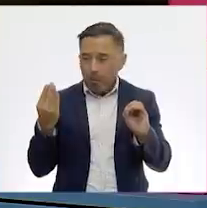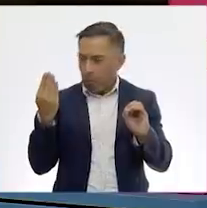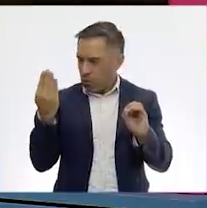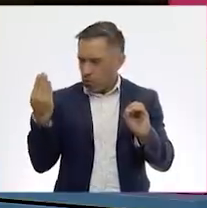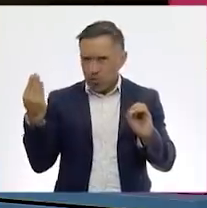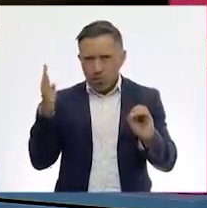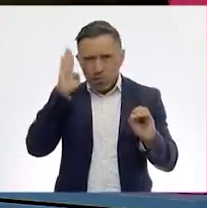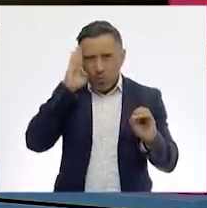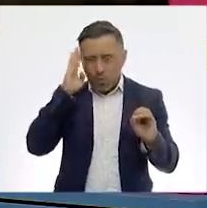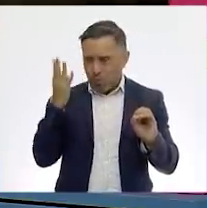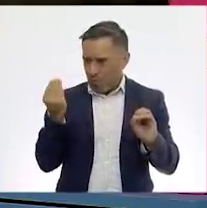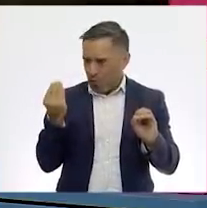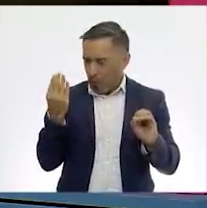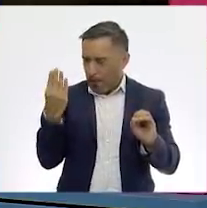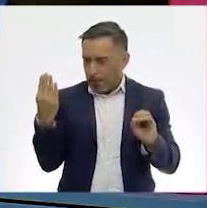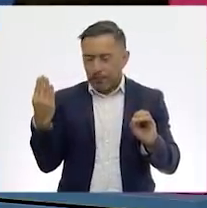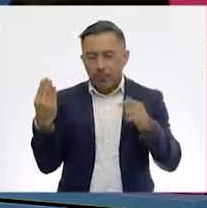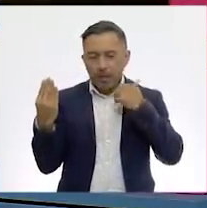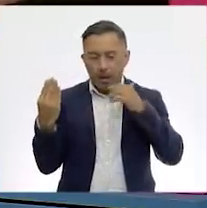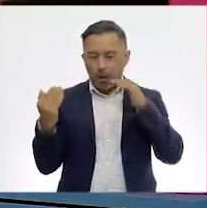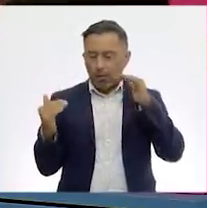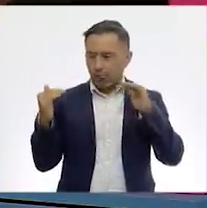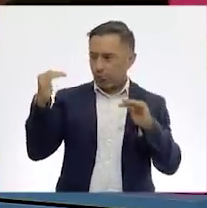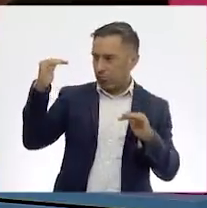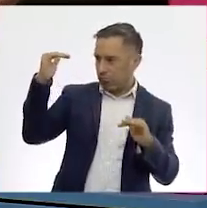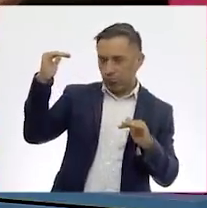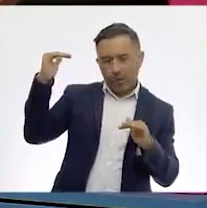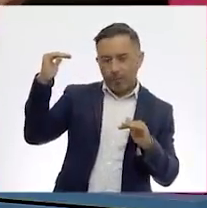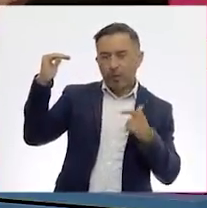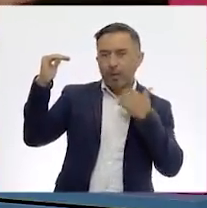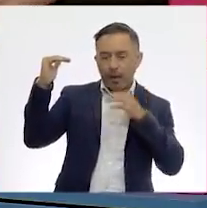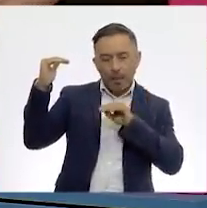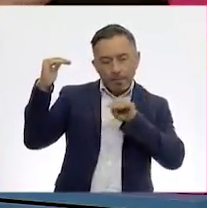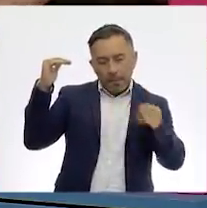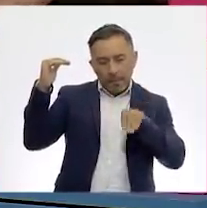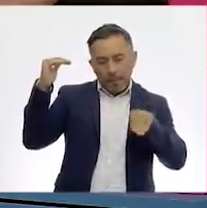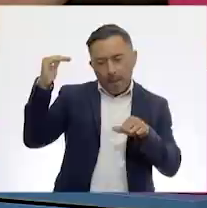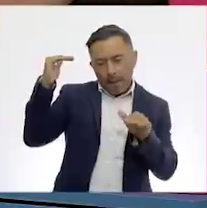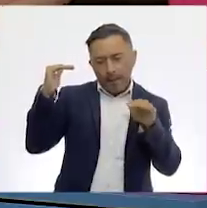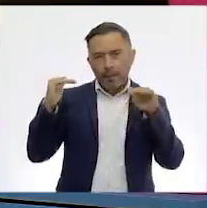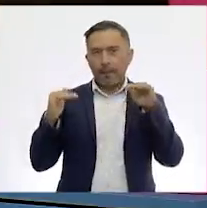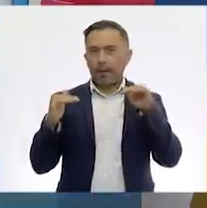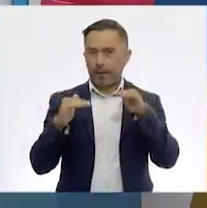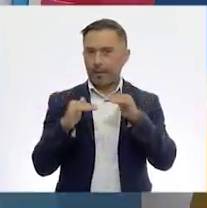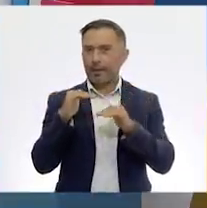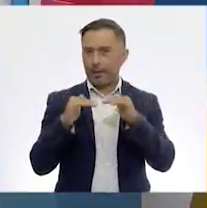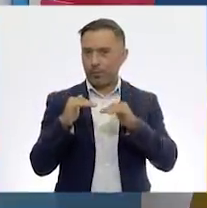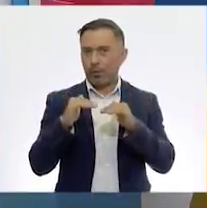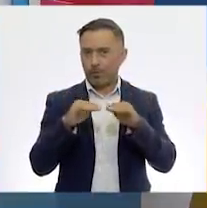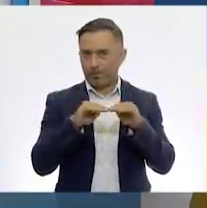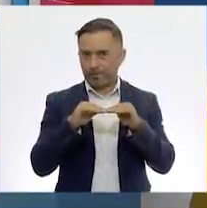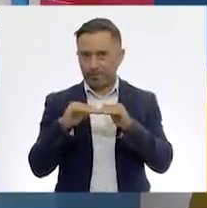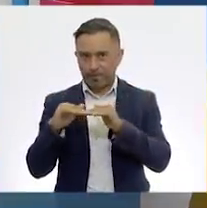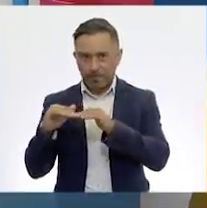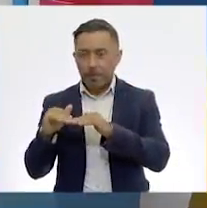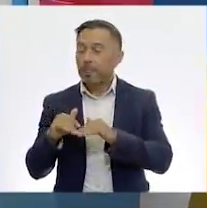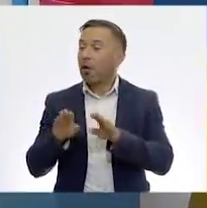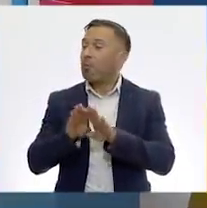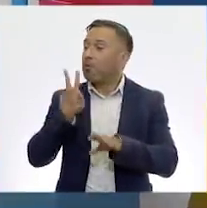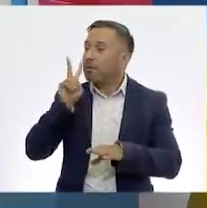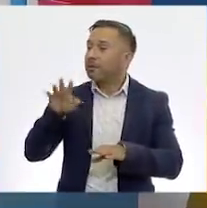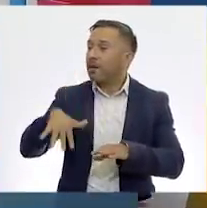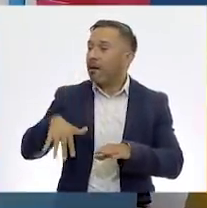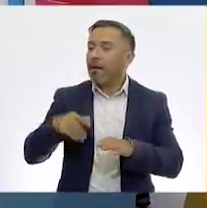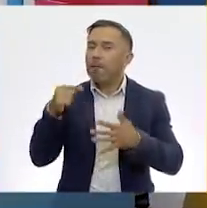lo que se busca también es ese equilibrio. Muy bien, ¿qué les ha parecido estos elementos o estos principios de